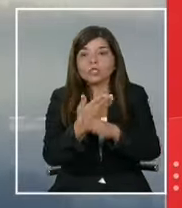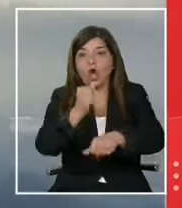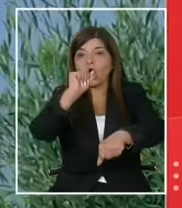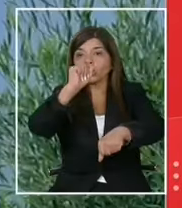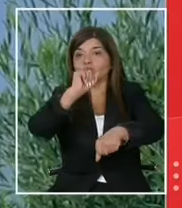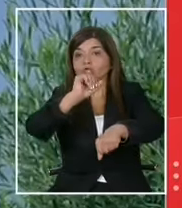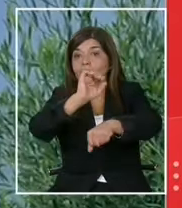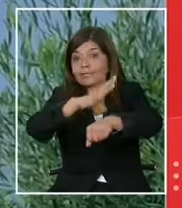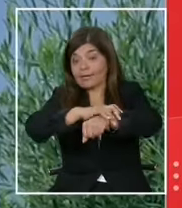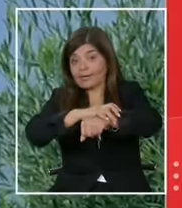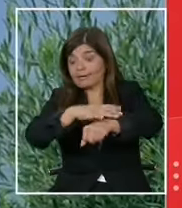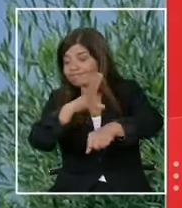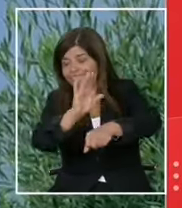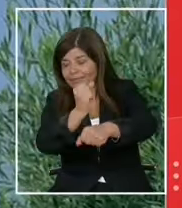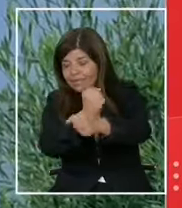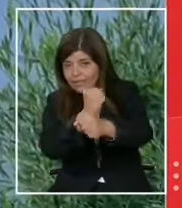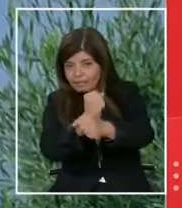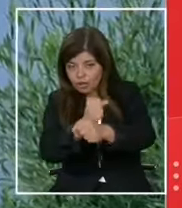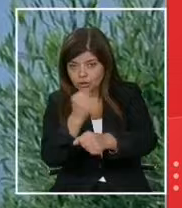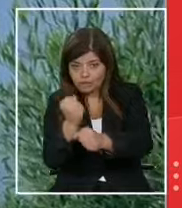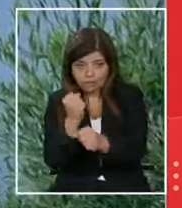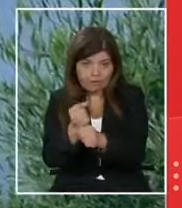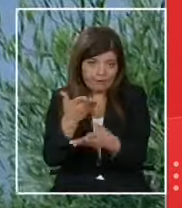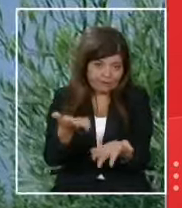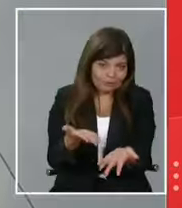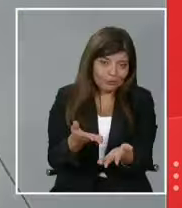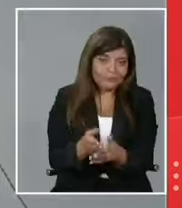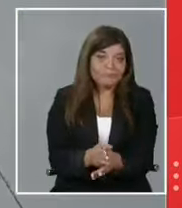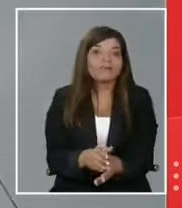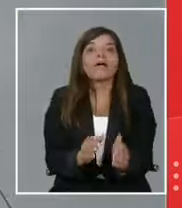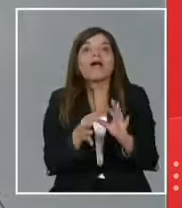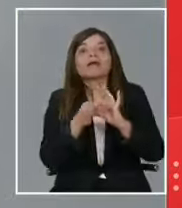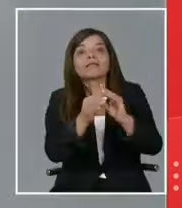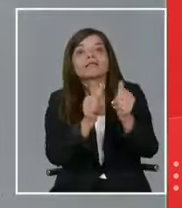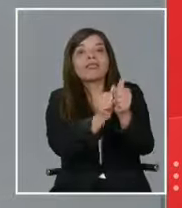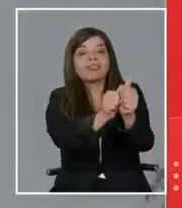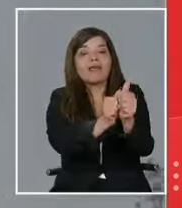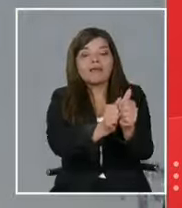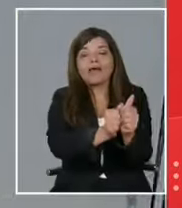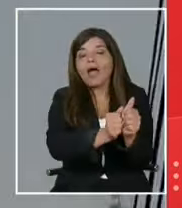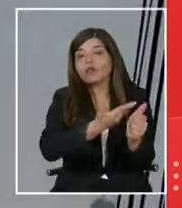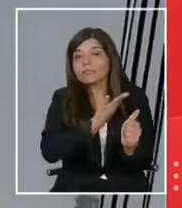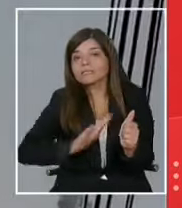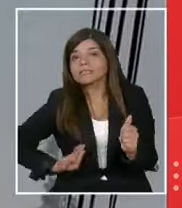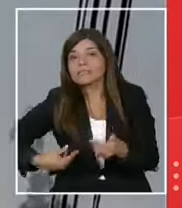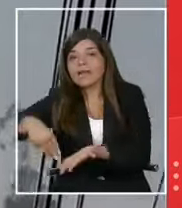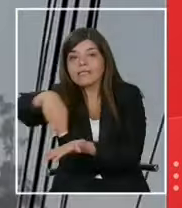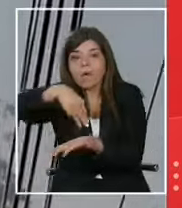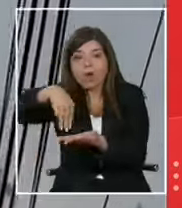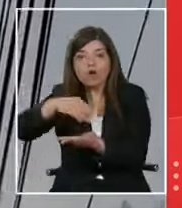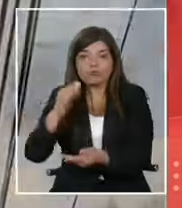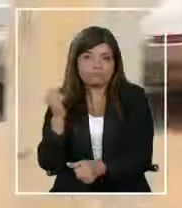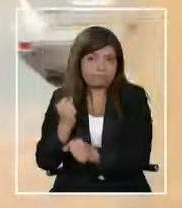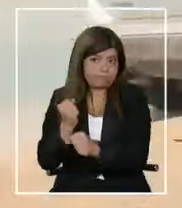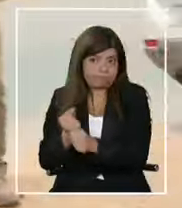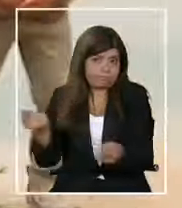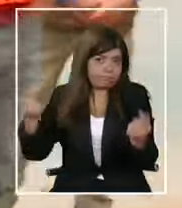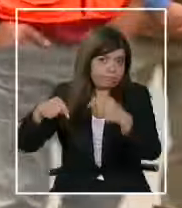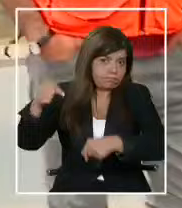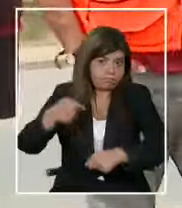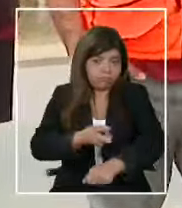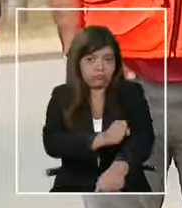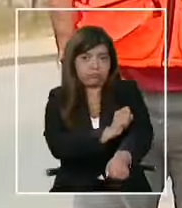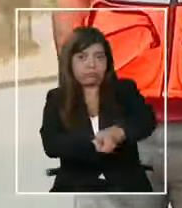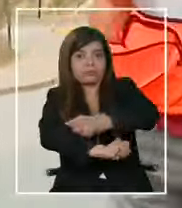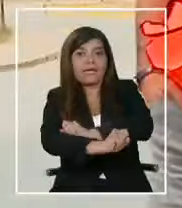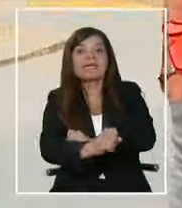él con la que estamos trabajando. Parte del trabajo que le agradecemos al delegado presidencial de la región del Maule, Humberto Aquebeque, quien está trabajando acá en terreno. Nico, conversamos también